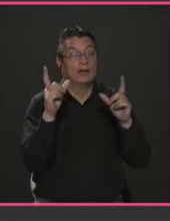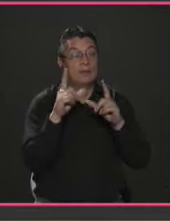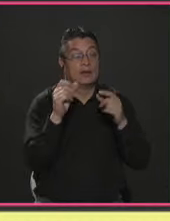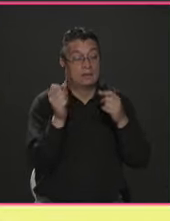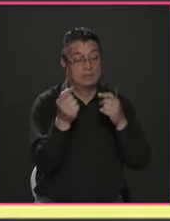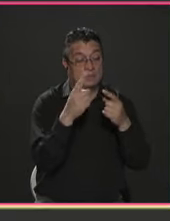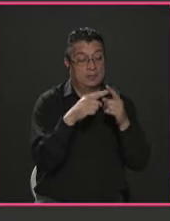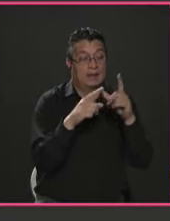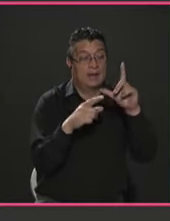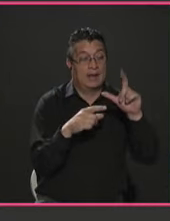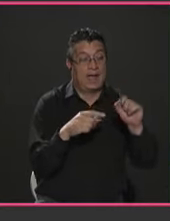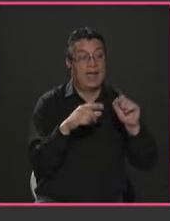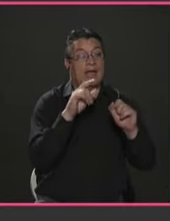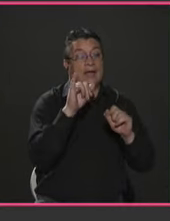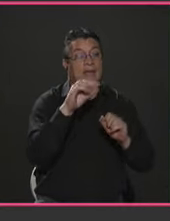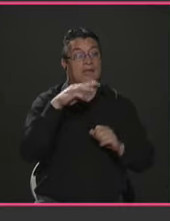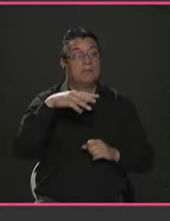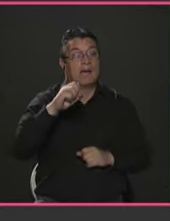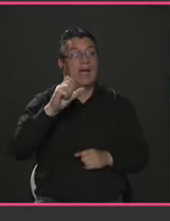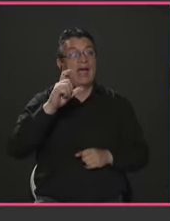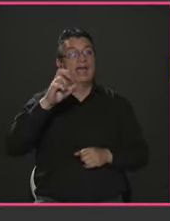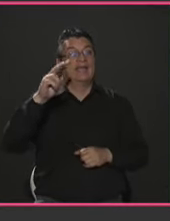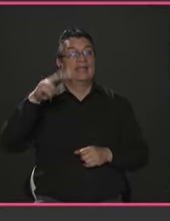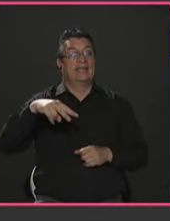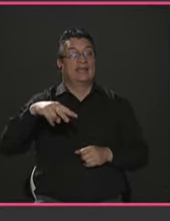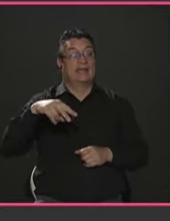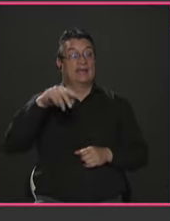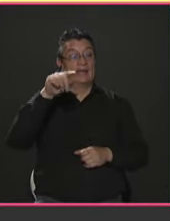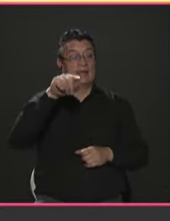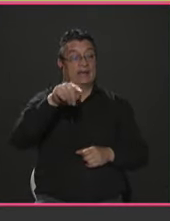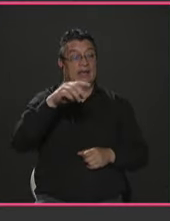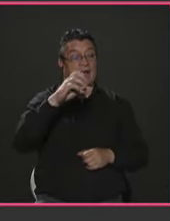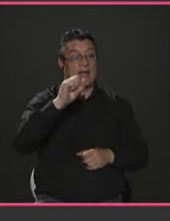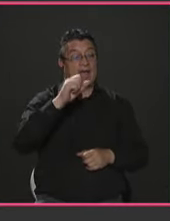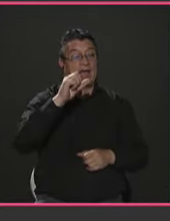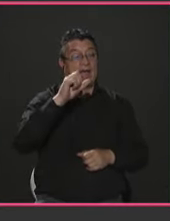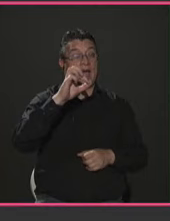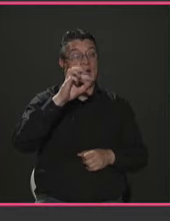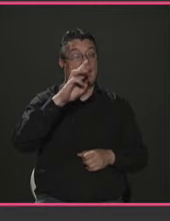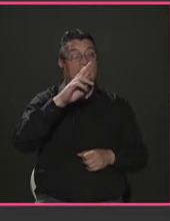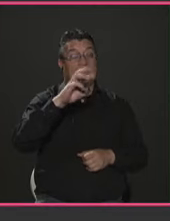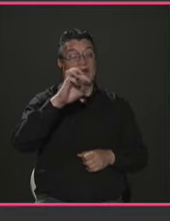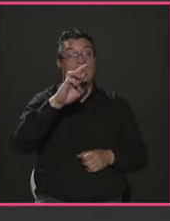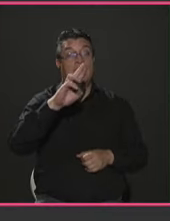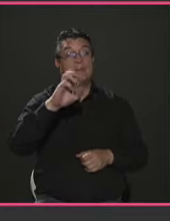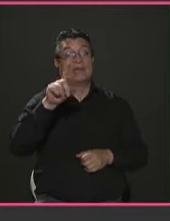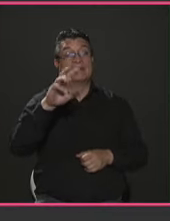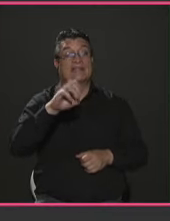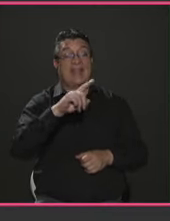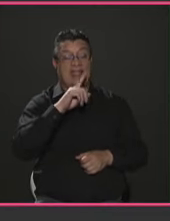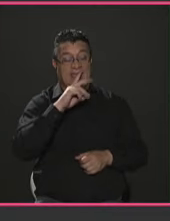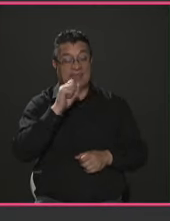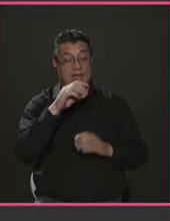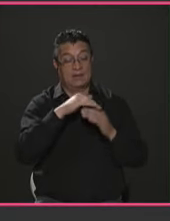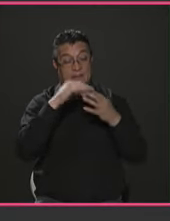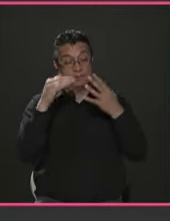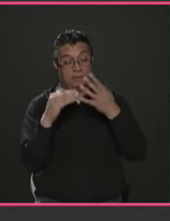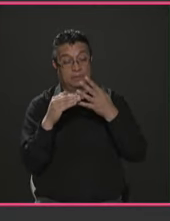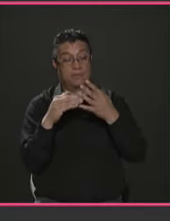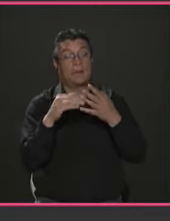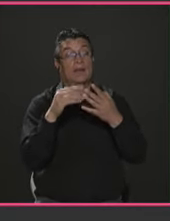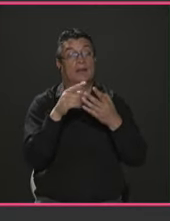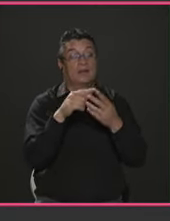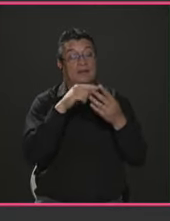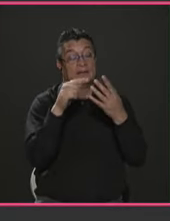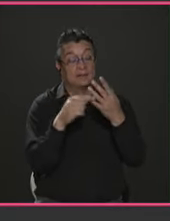la cierto prediciendo palabra a palabra la imagen cierto representa Después paso a paso la imagen